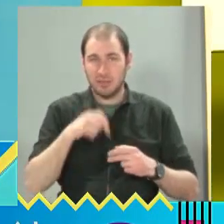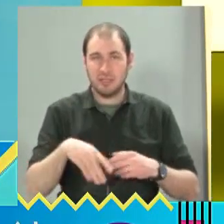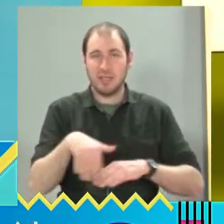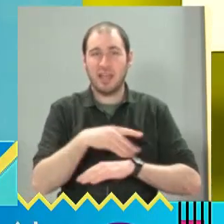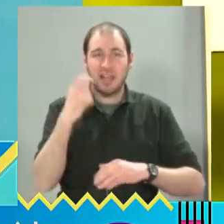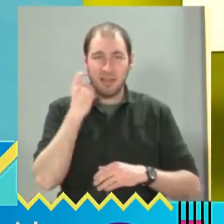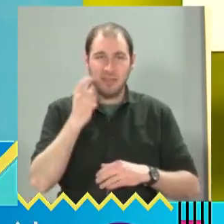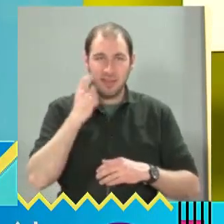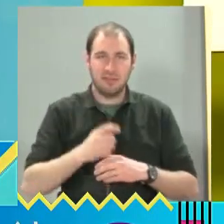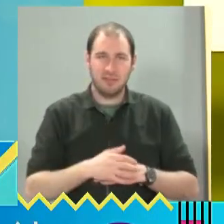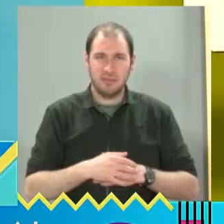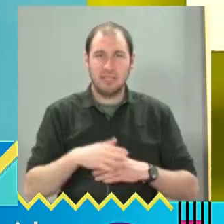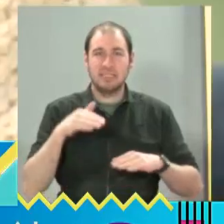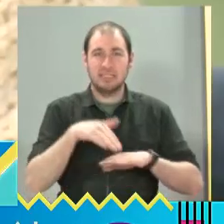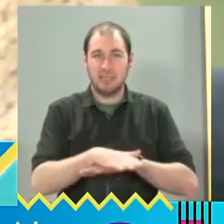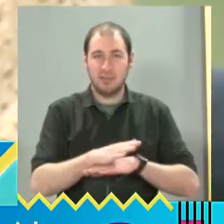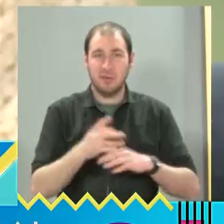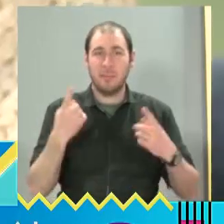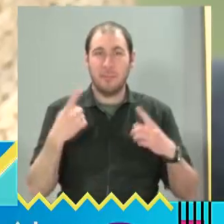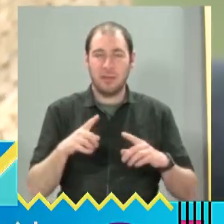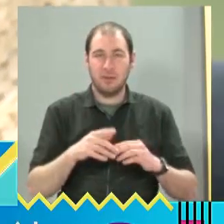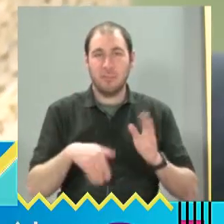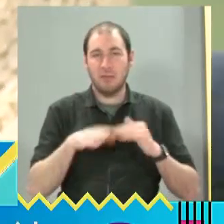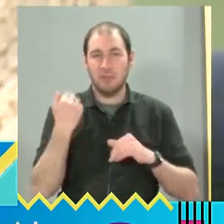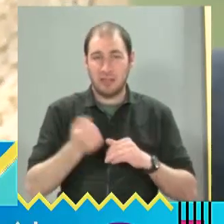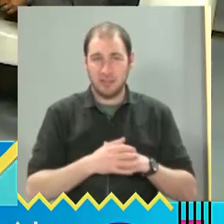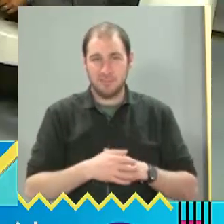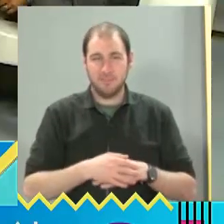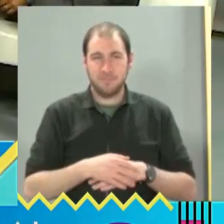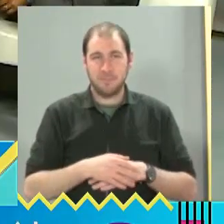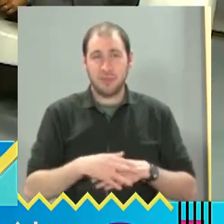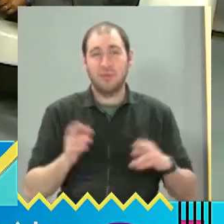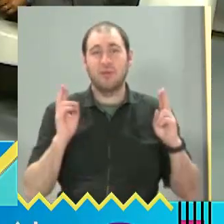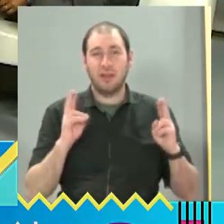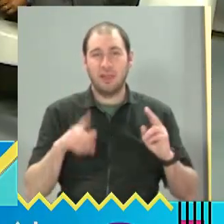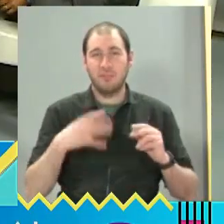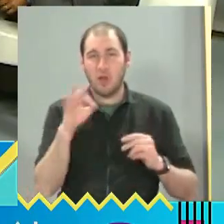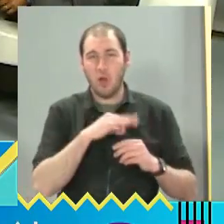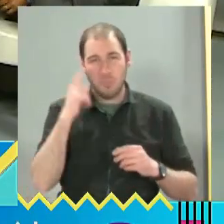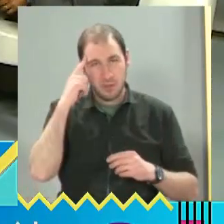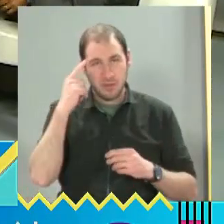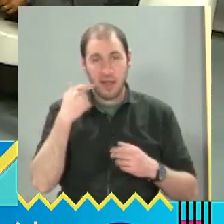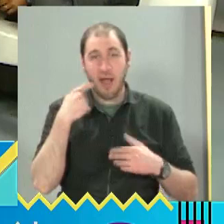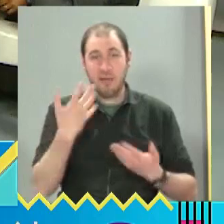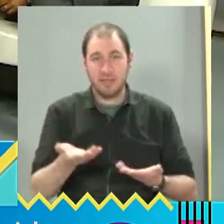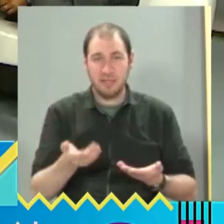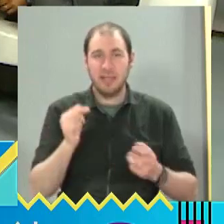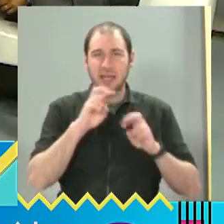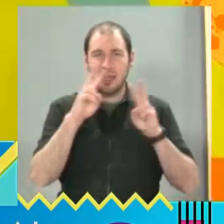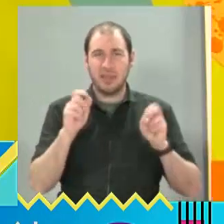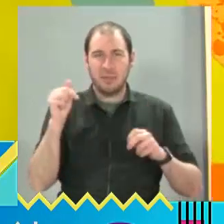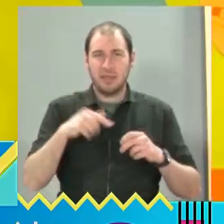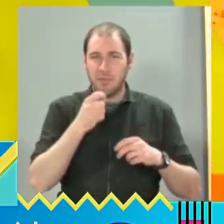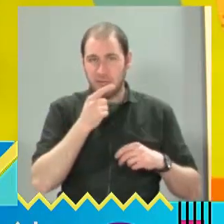Calle Rivadavia del centro, pero por sobre todas las cosas, bueno, espero después su opinión para ver si estos temas que no